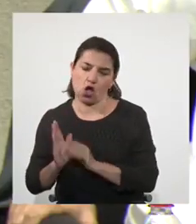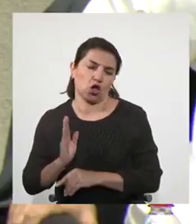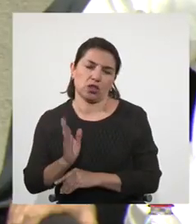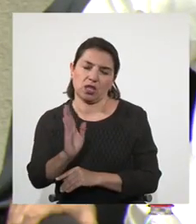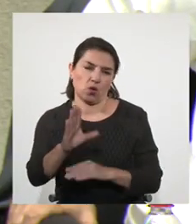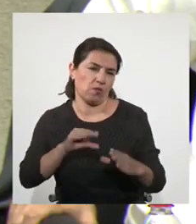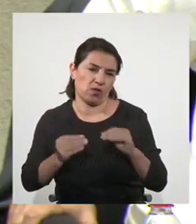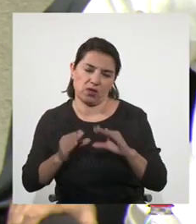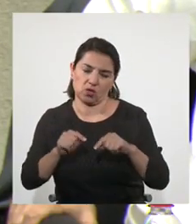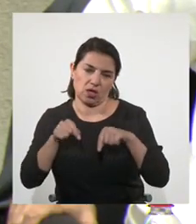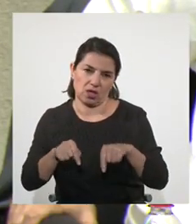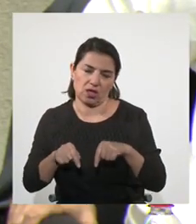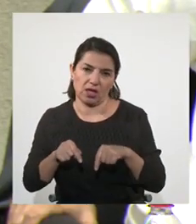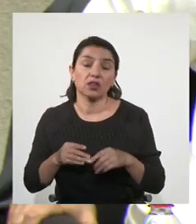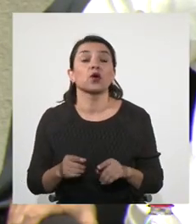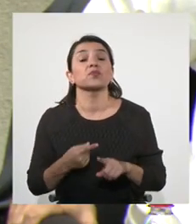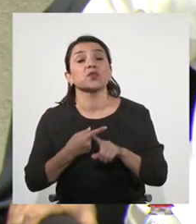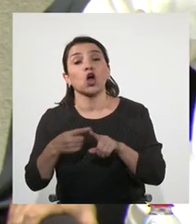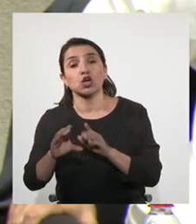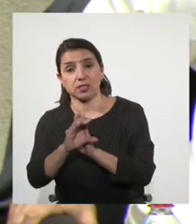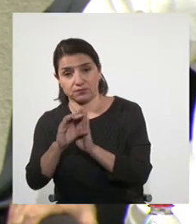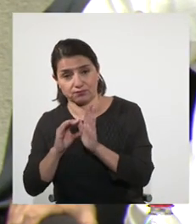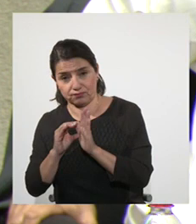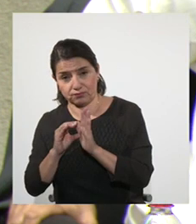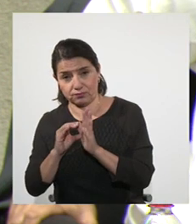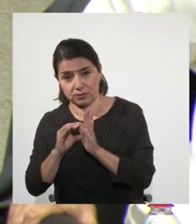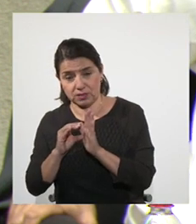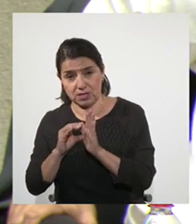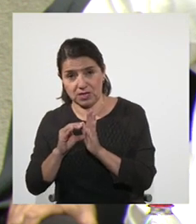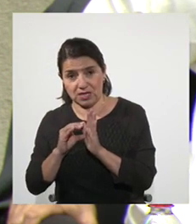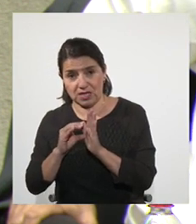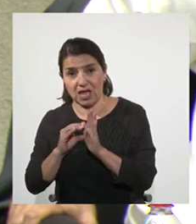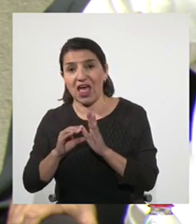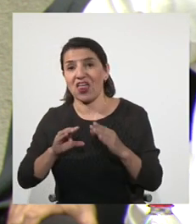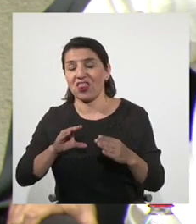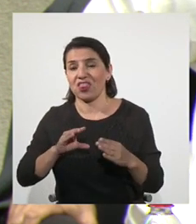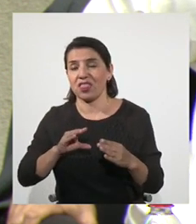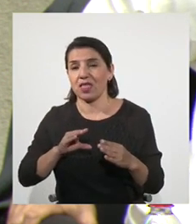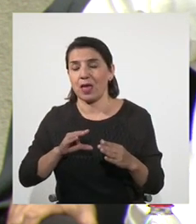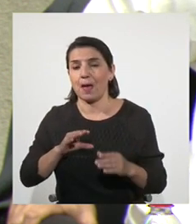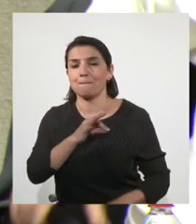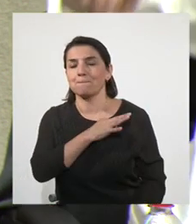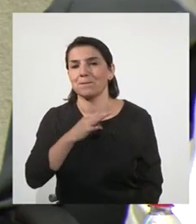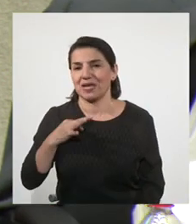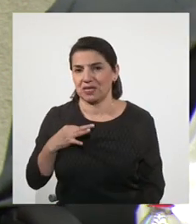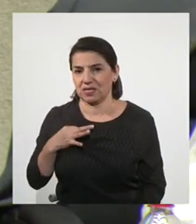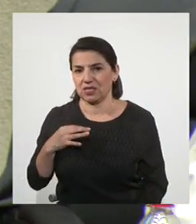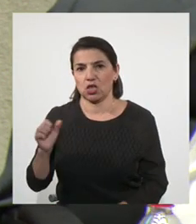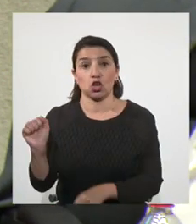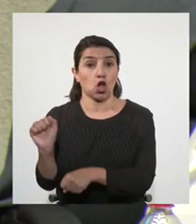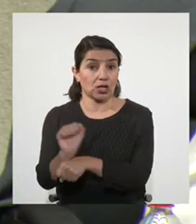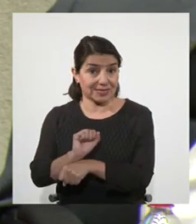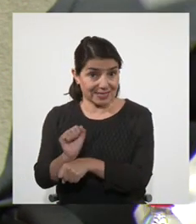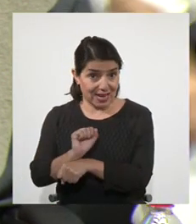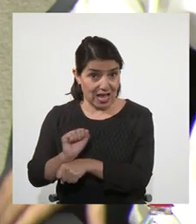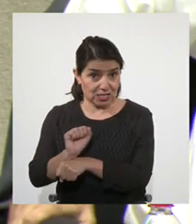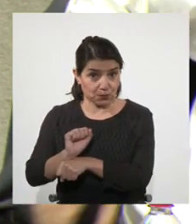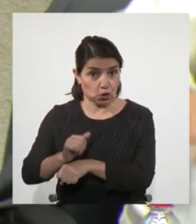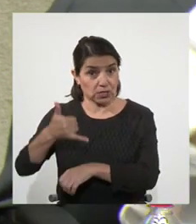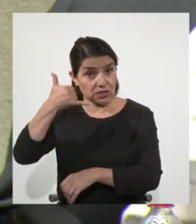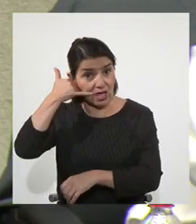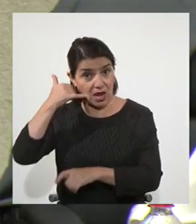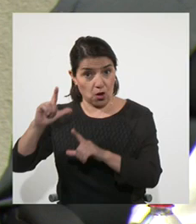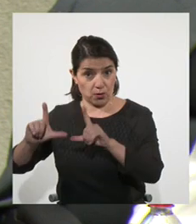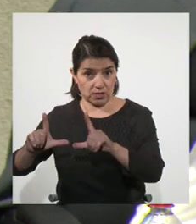a la siguiente partida, por favor, para no dilatar la discusión del presupuesto. Partida del Ministerio de Transporte y Telecomunicaciones.